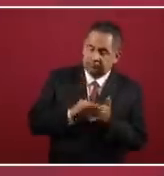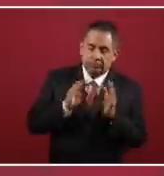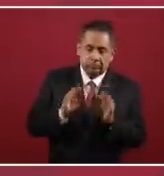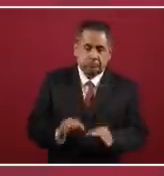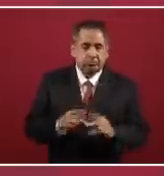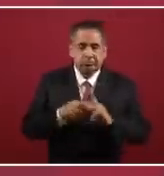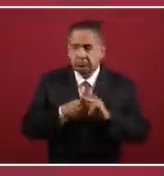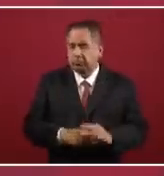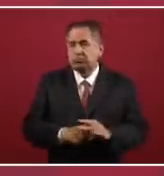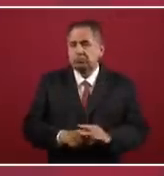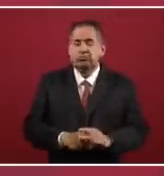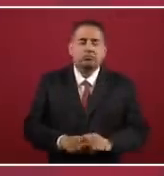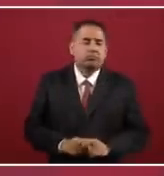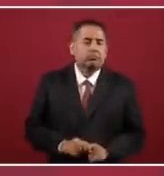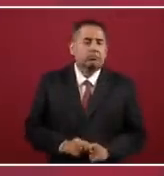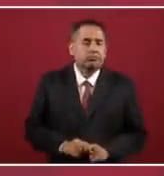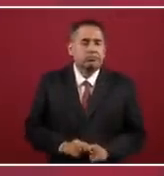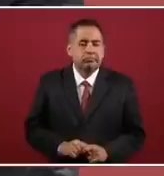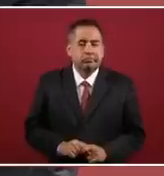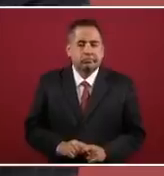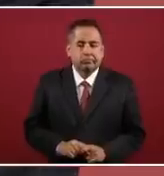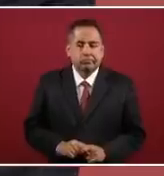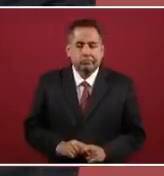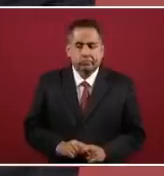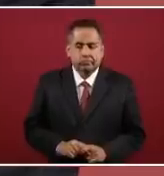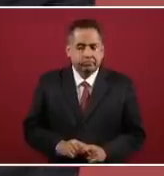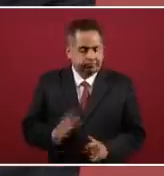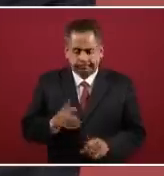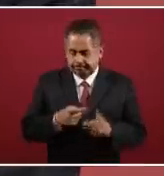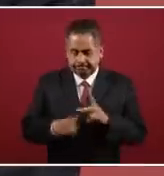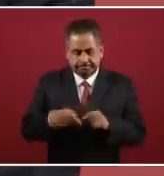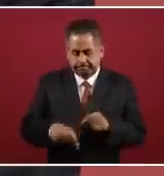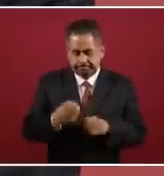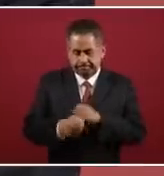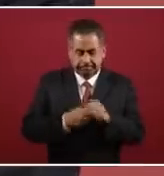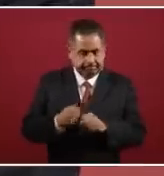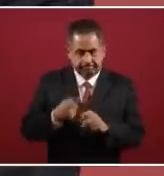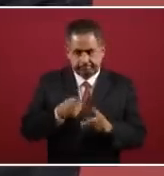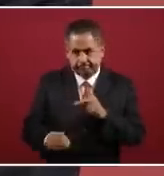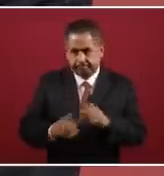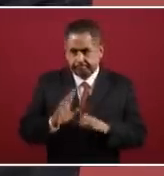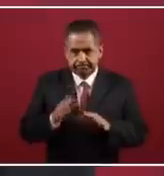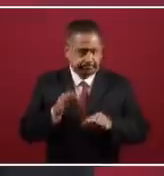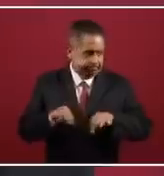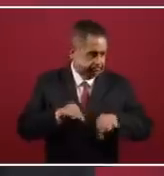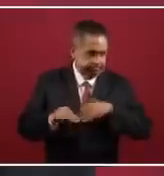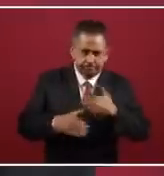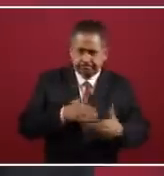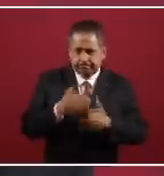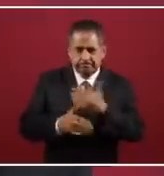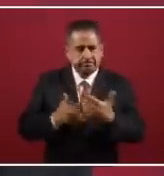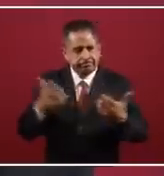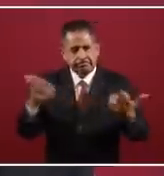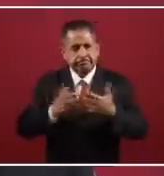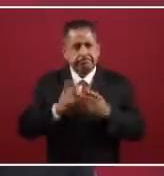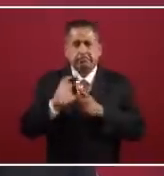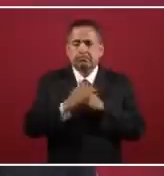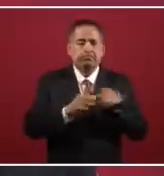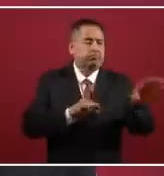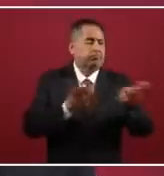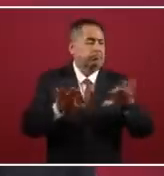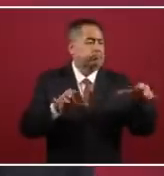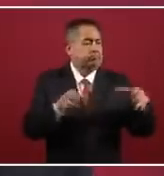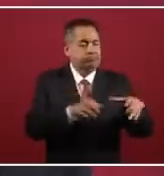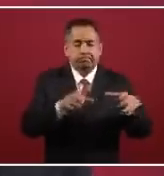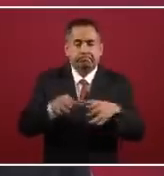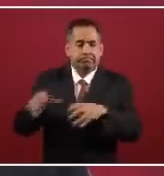vamos a empezar con 103 mil, ya este año. Estamos trabajando, creando los comités con